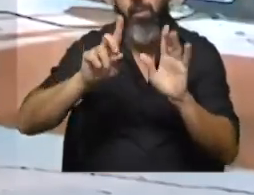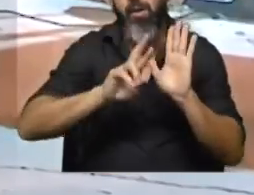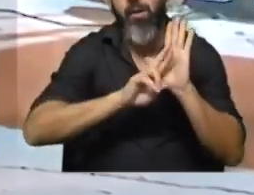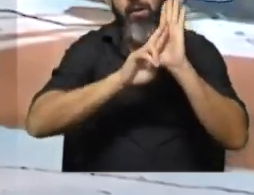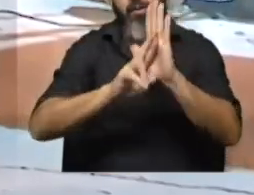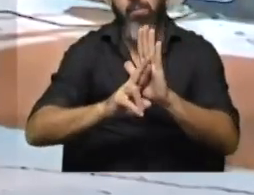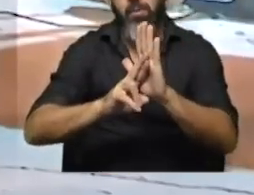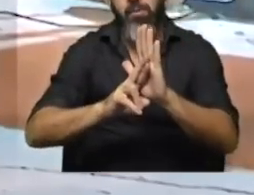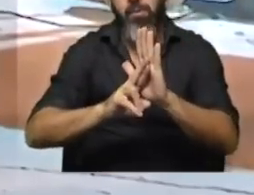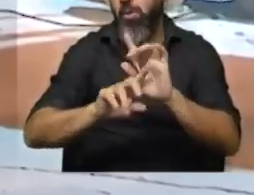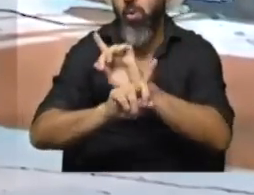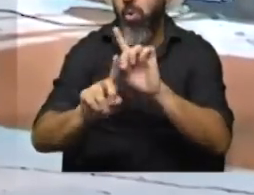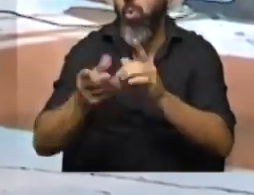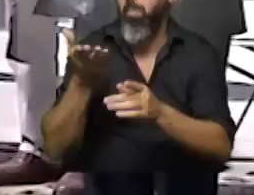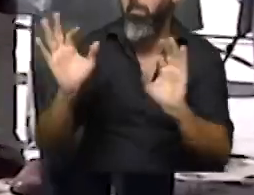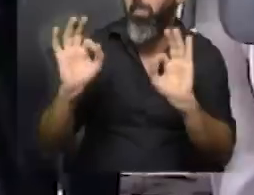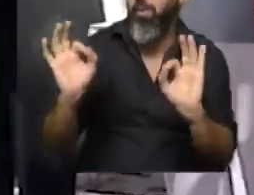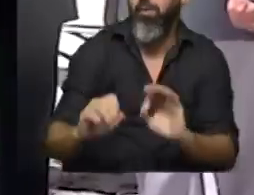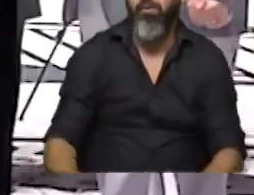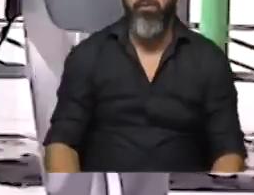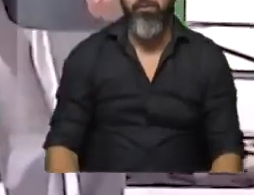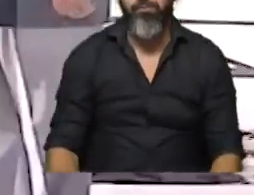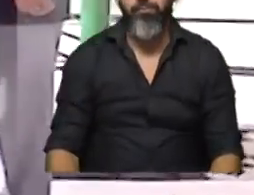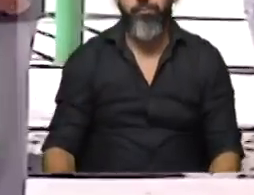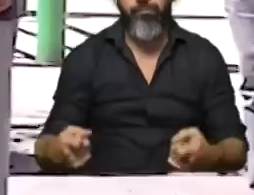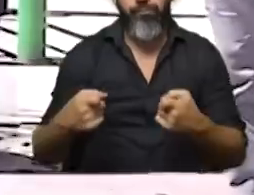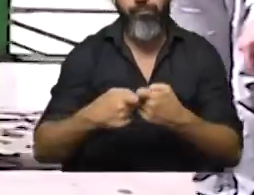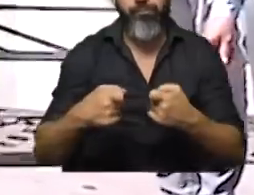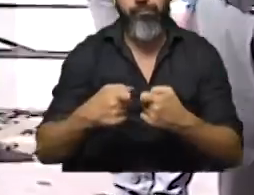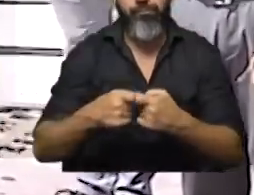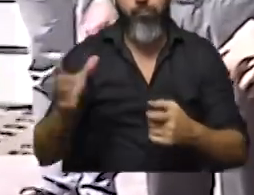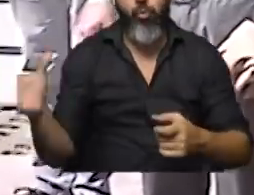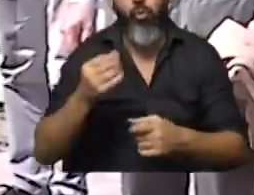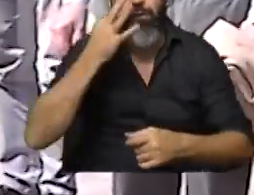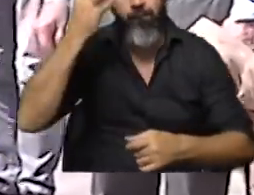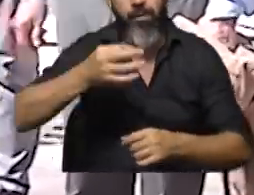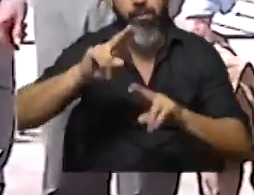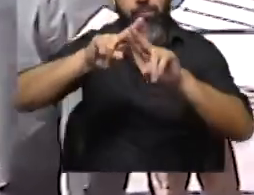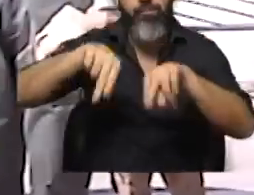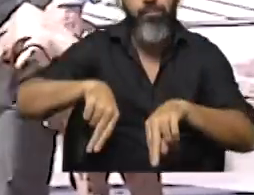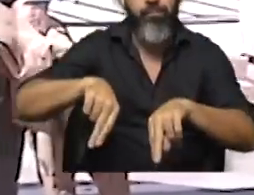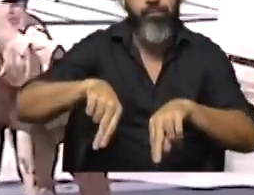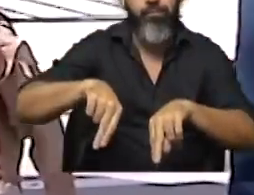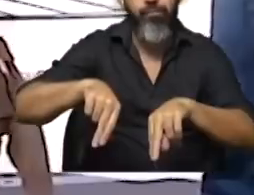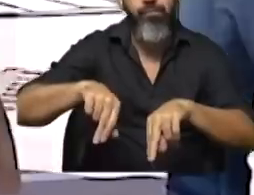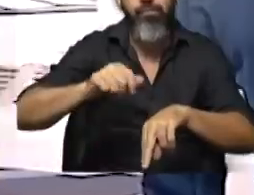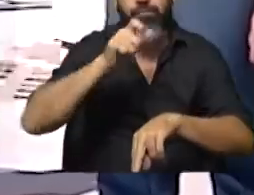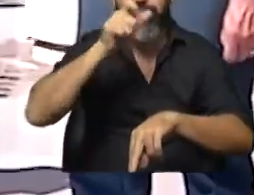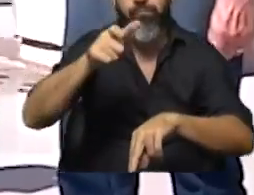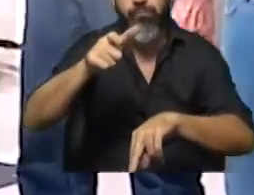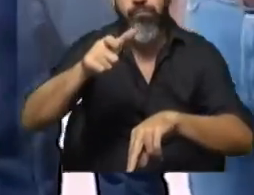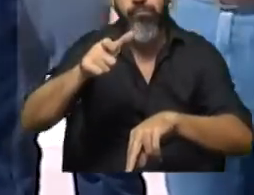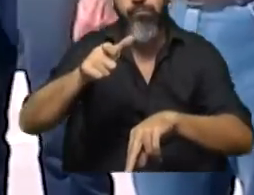Esto no se les exige por otro lado la asociación toda la verdad los motivos aducidos ante